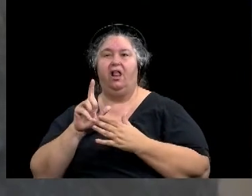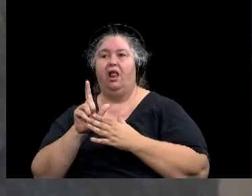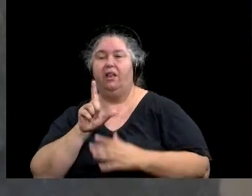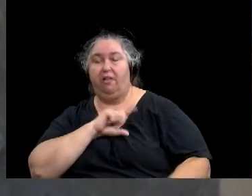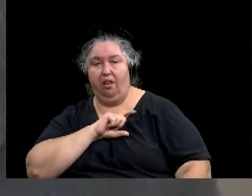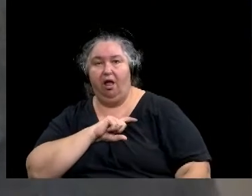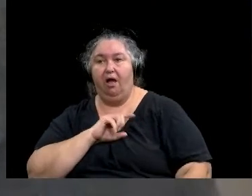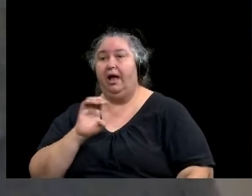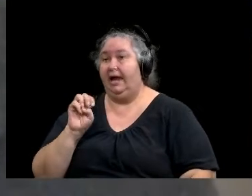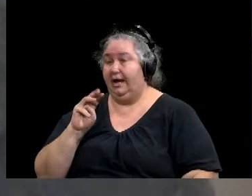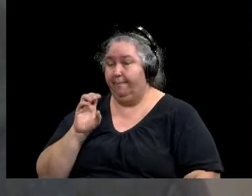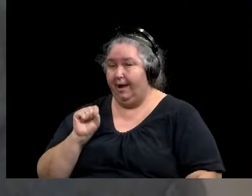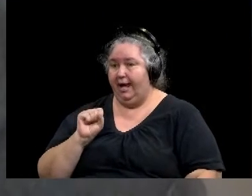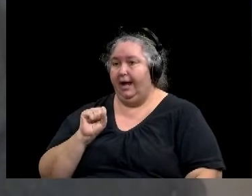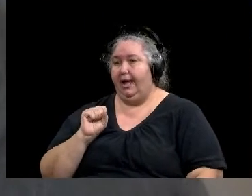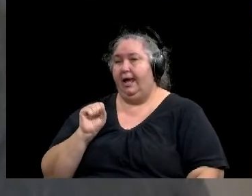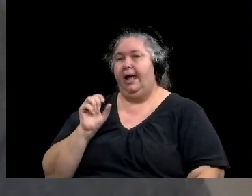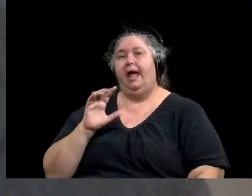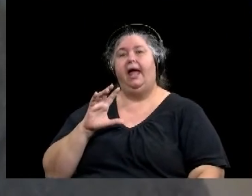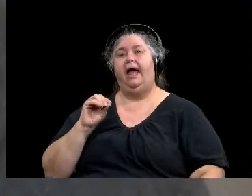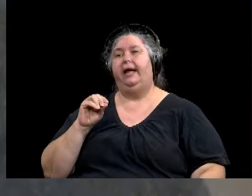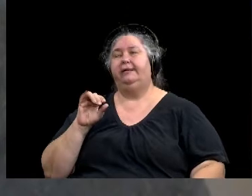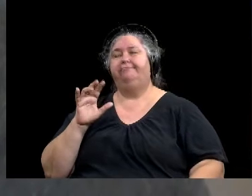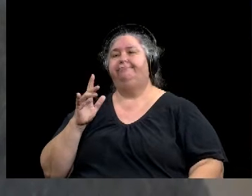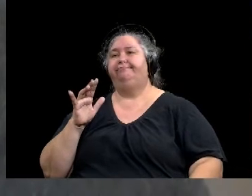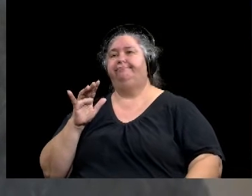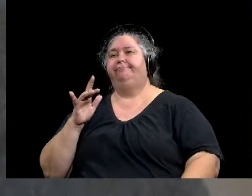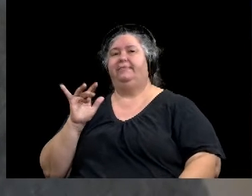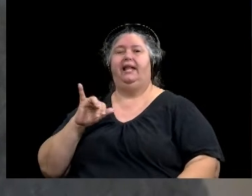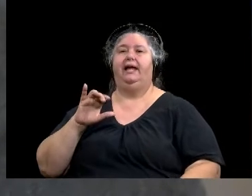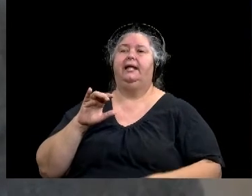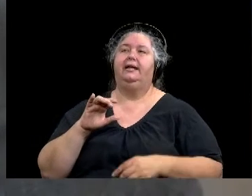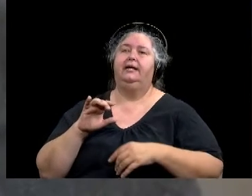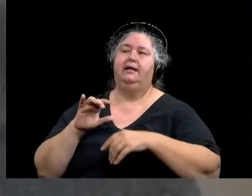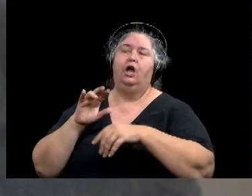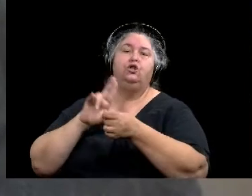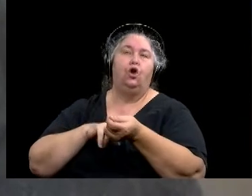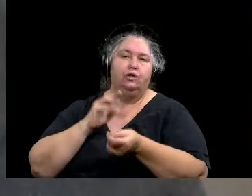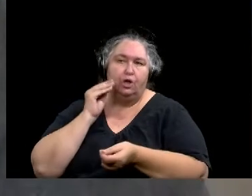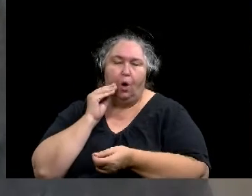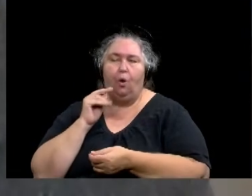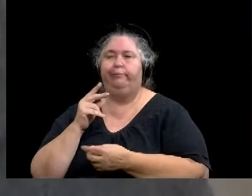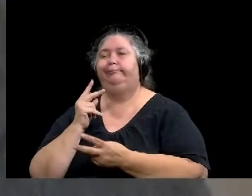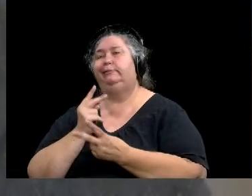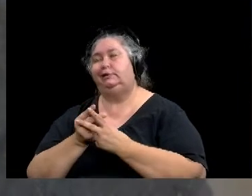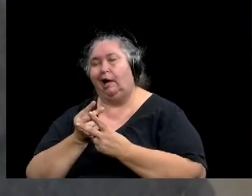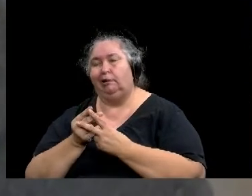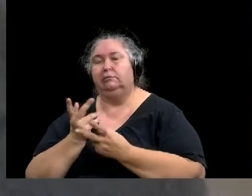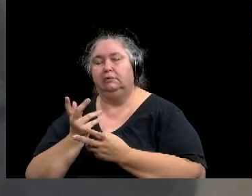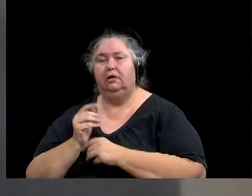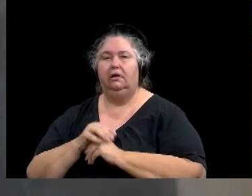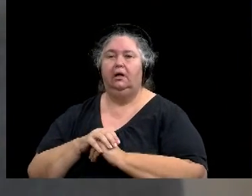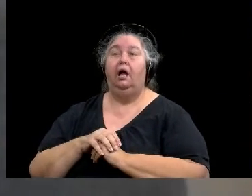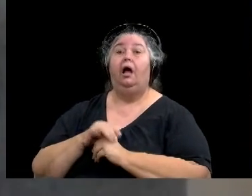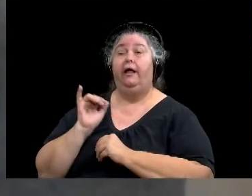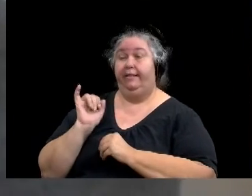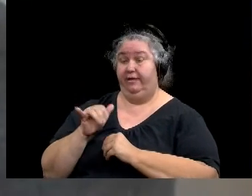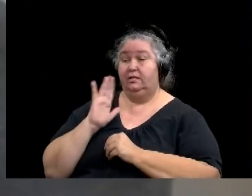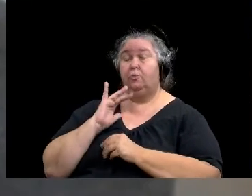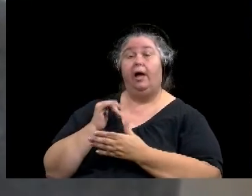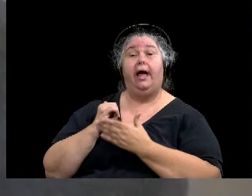el ms para las personas facilidades para que implementar las